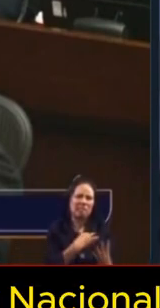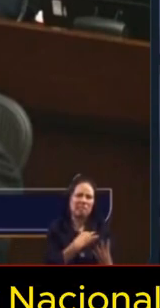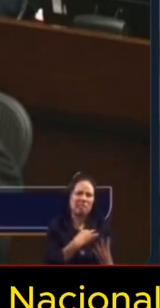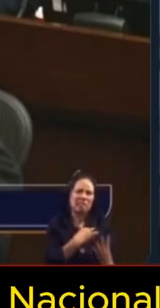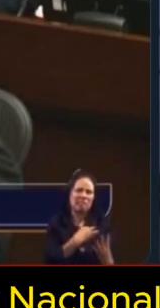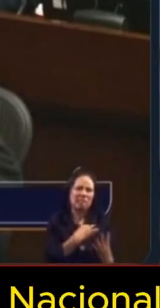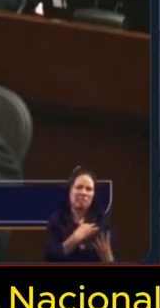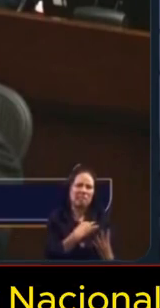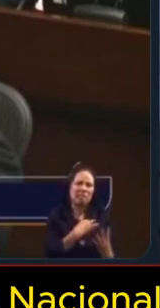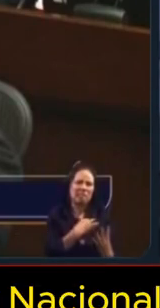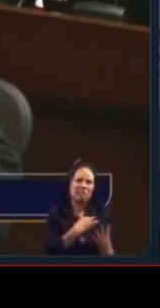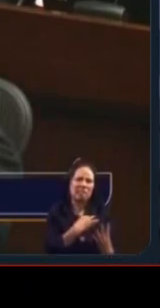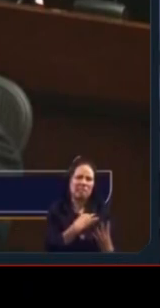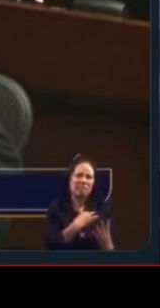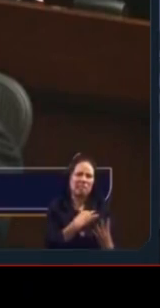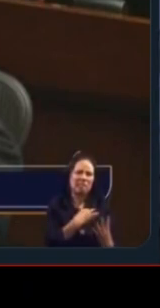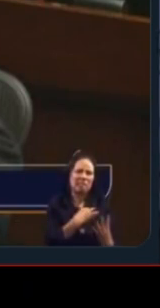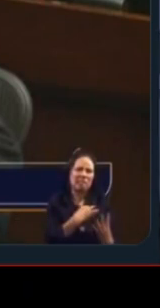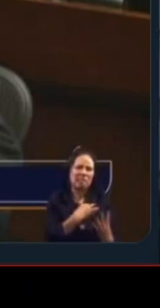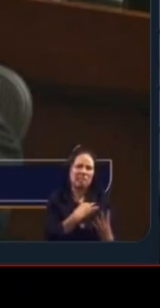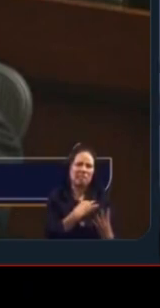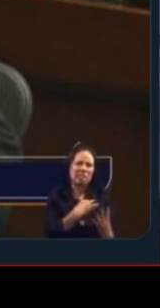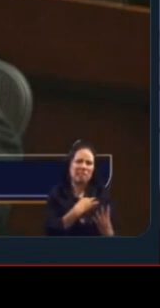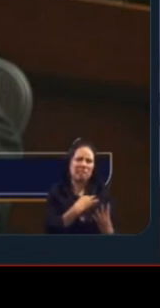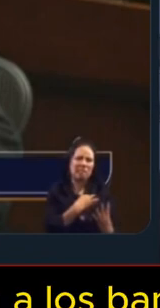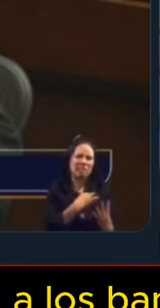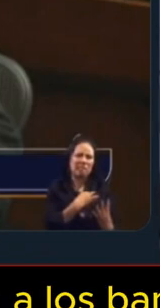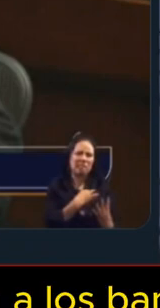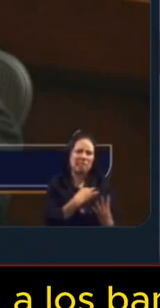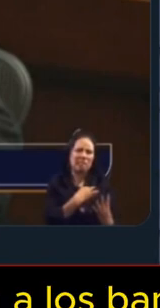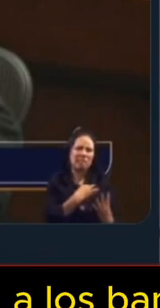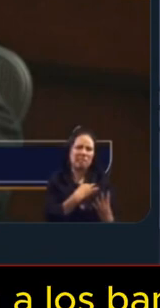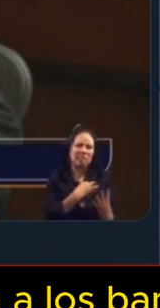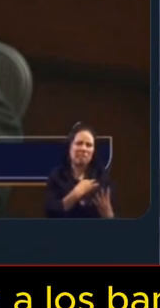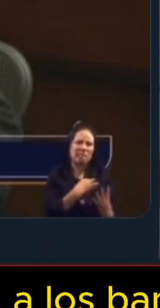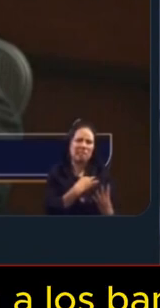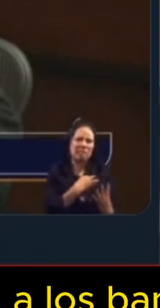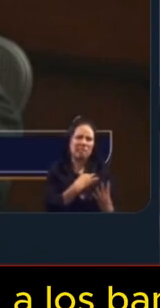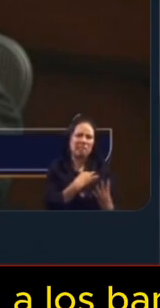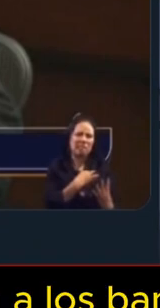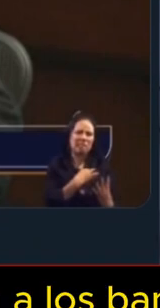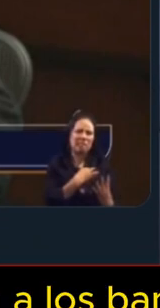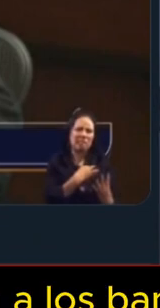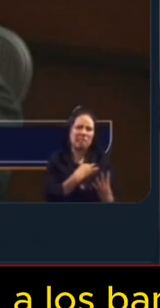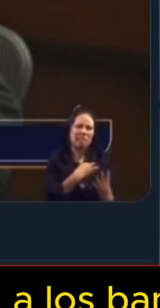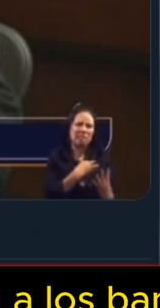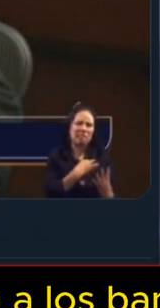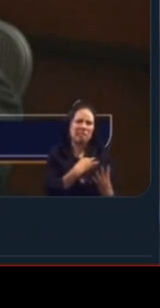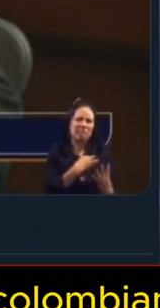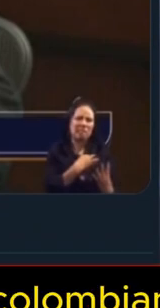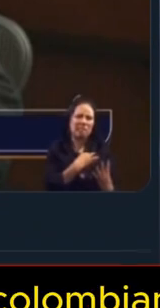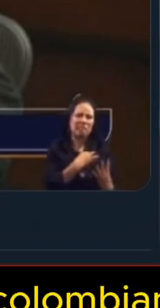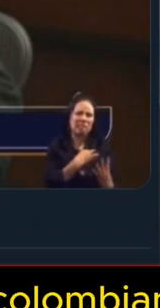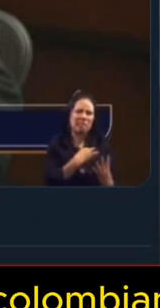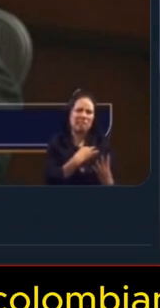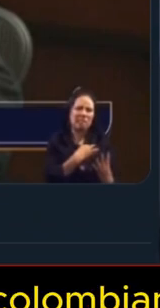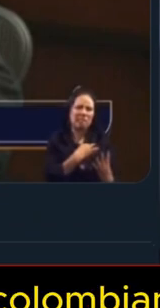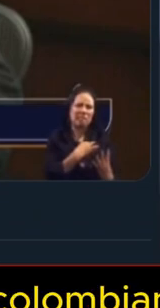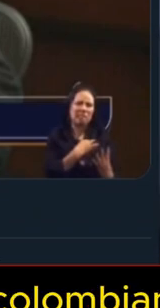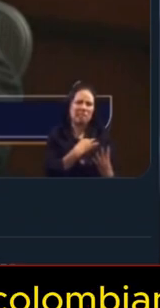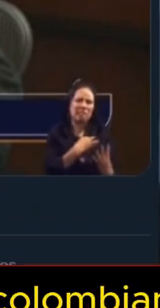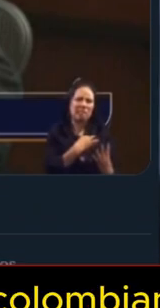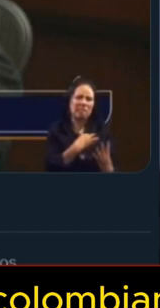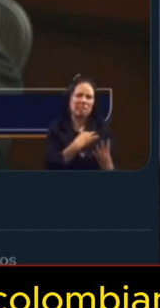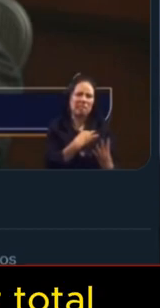ni Reconciliación nacional todo es sin duda la oferta de la impunidad absoluta a los bandidos que hoy tienen